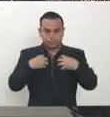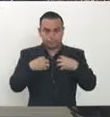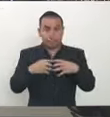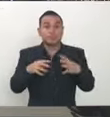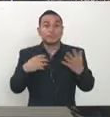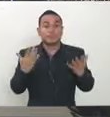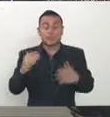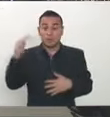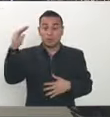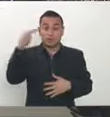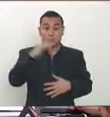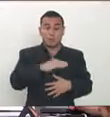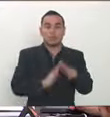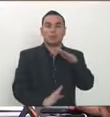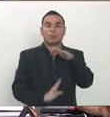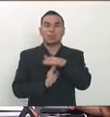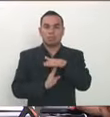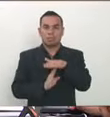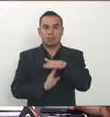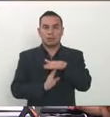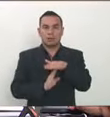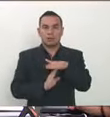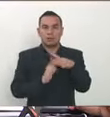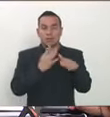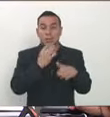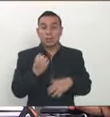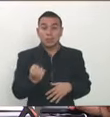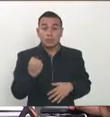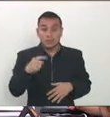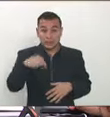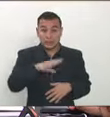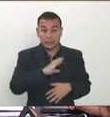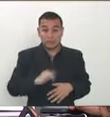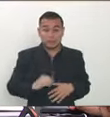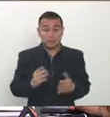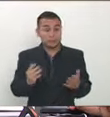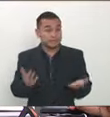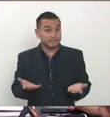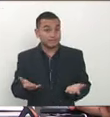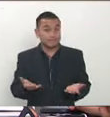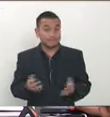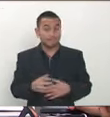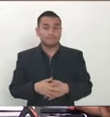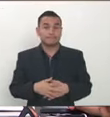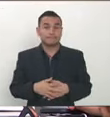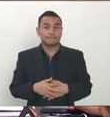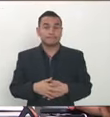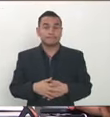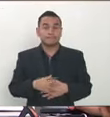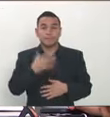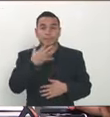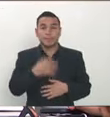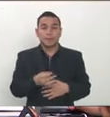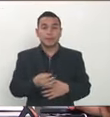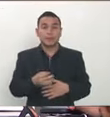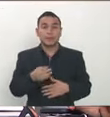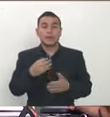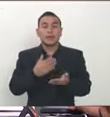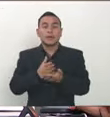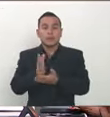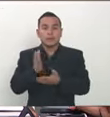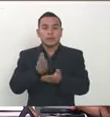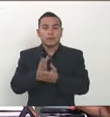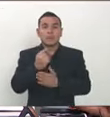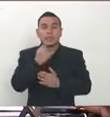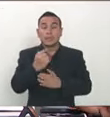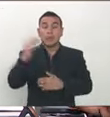que iba a ver ese aeropuerto tan grande y tan importante para nosotros totalmente cerrado. Solo hay acceso para carga y